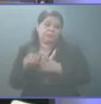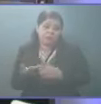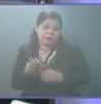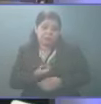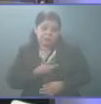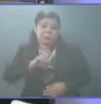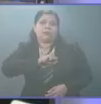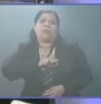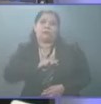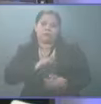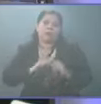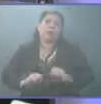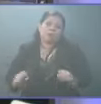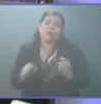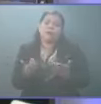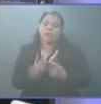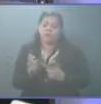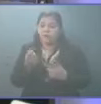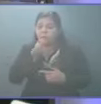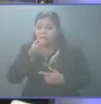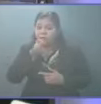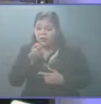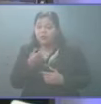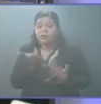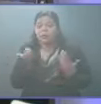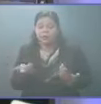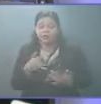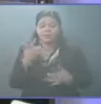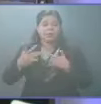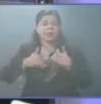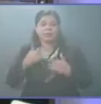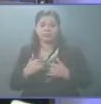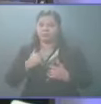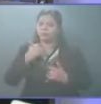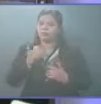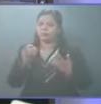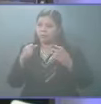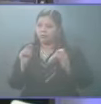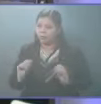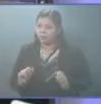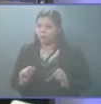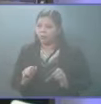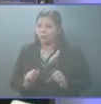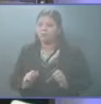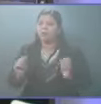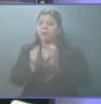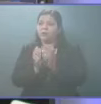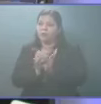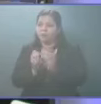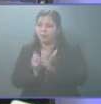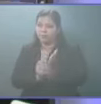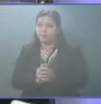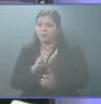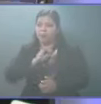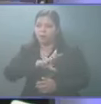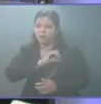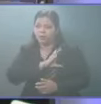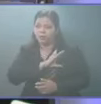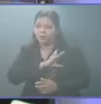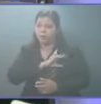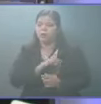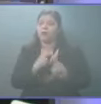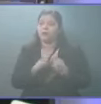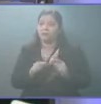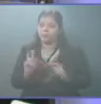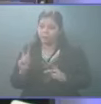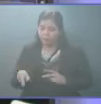mucho medicamento que puede sobreestimular a la persona y puede causar alteraciones en el ritmo del corazón. Y en